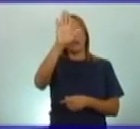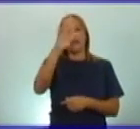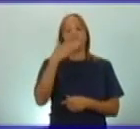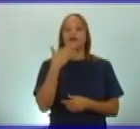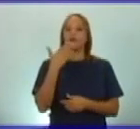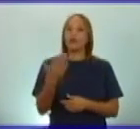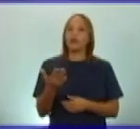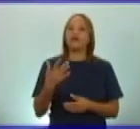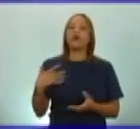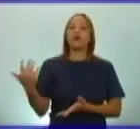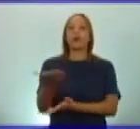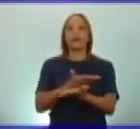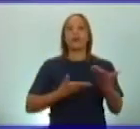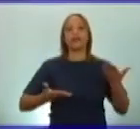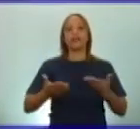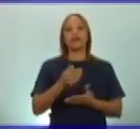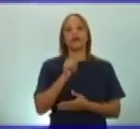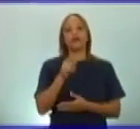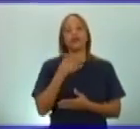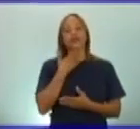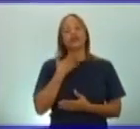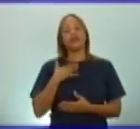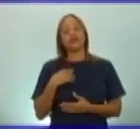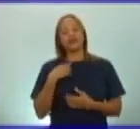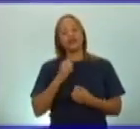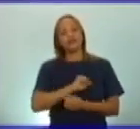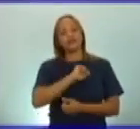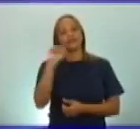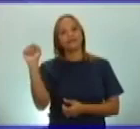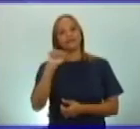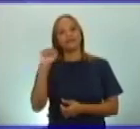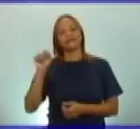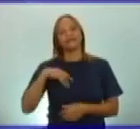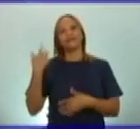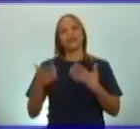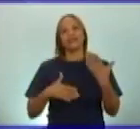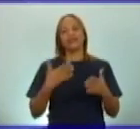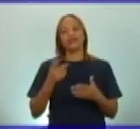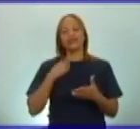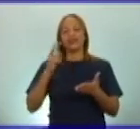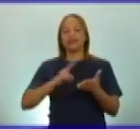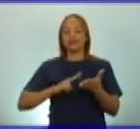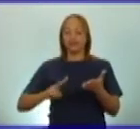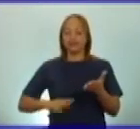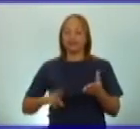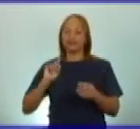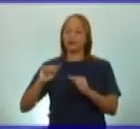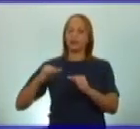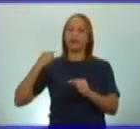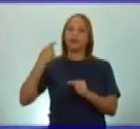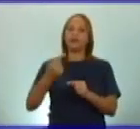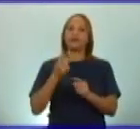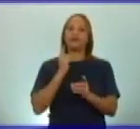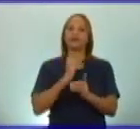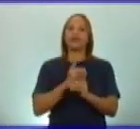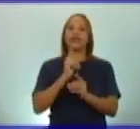haber compartido con ustedes. Les deseo éxito en las actividades que están orientadas y nos volveremos a ver entonces